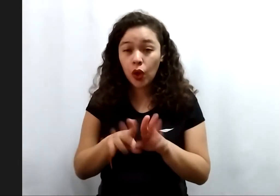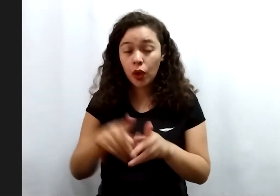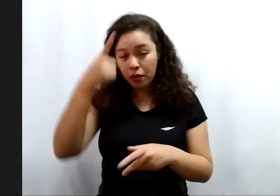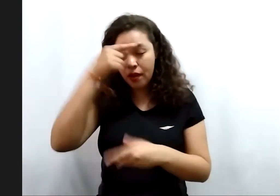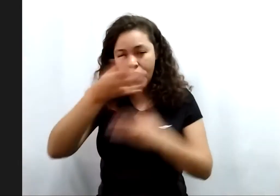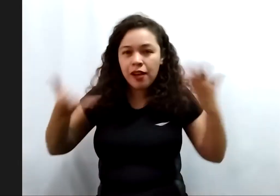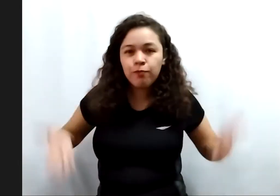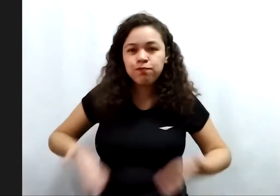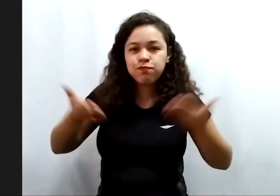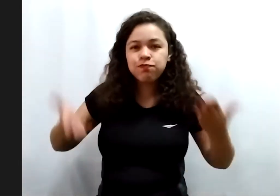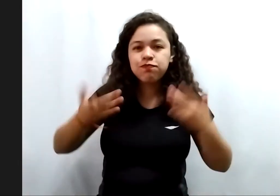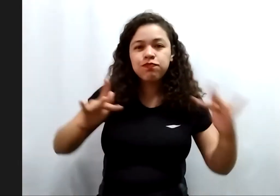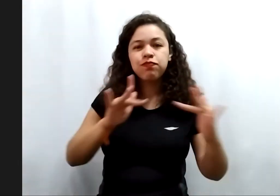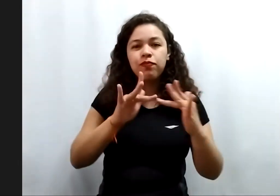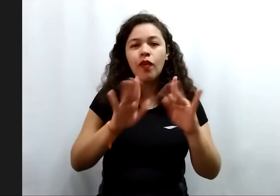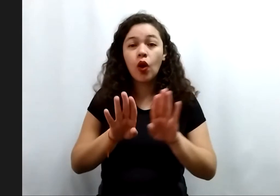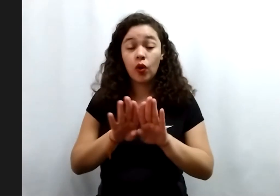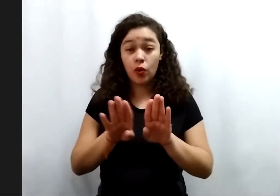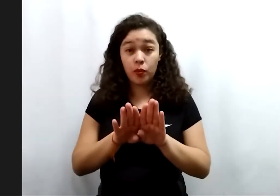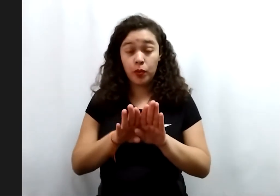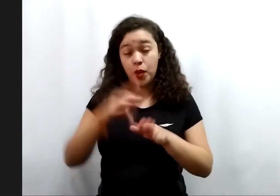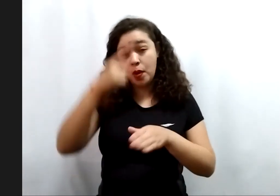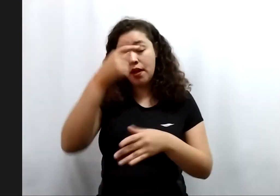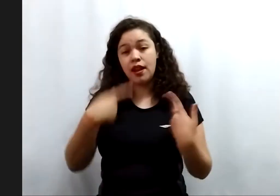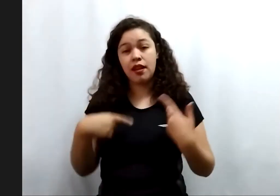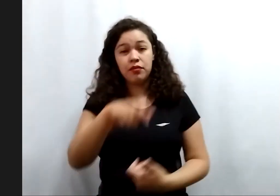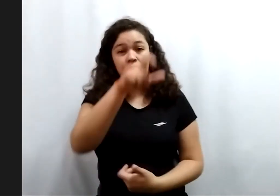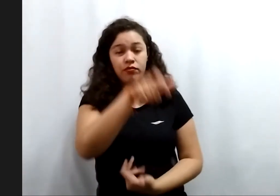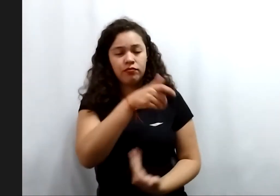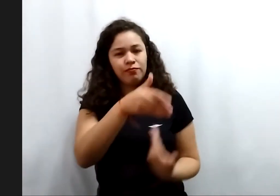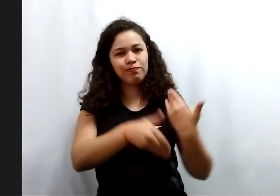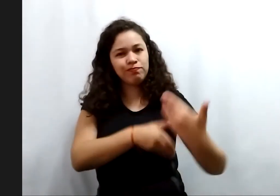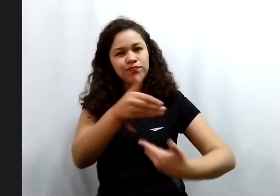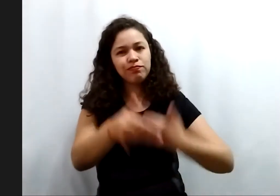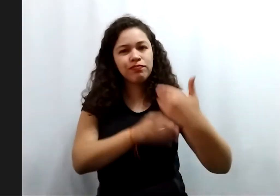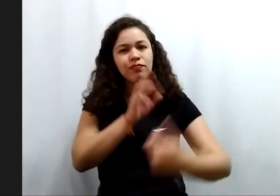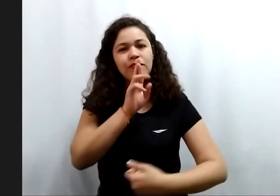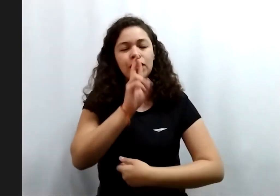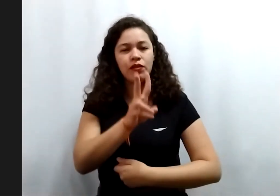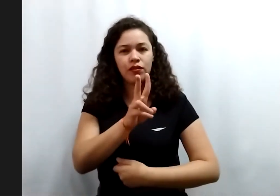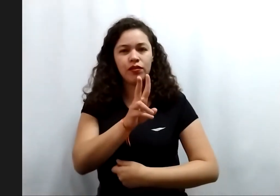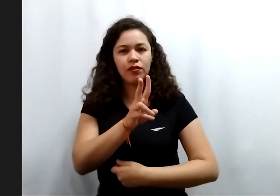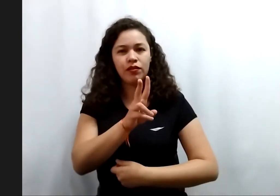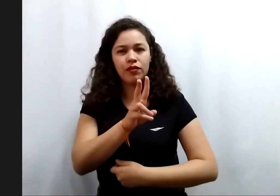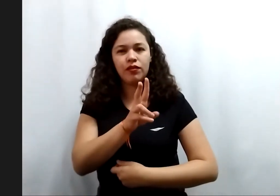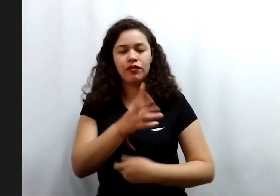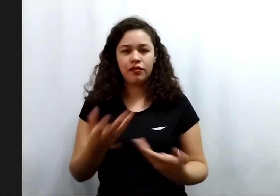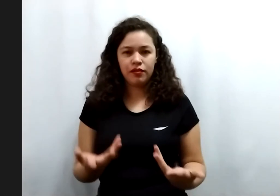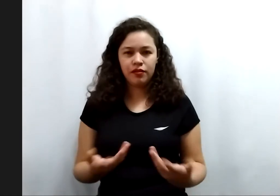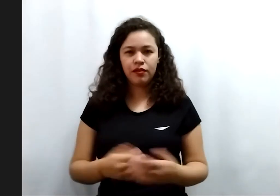motivacional para que se desempeñe de mejor manera una posición, ¿no?